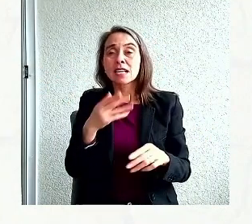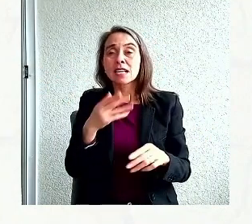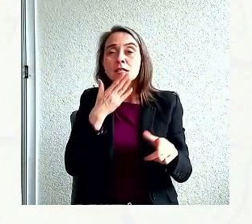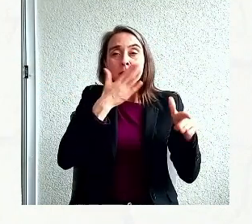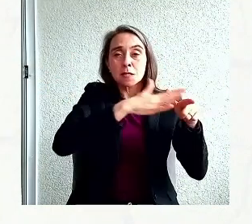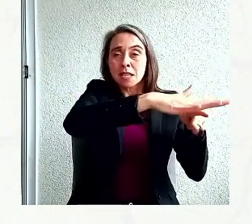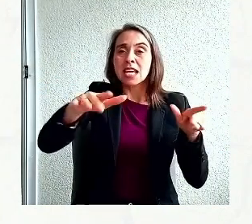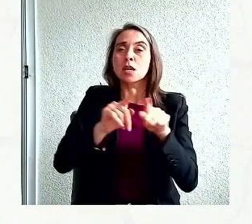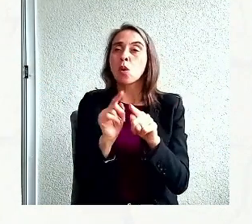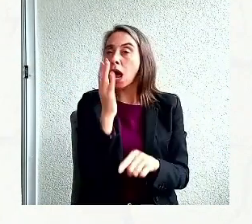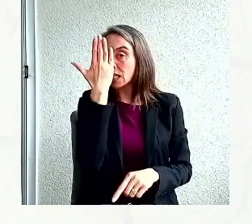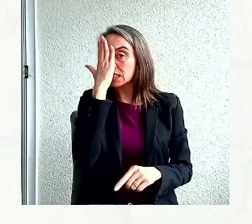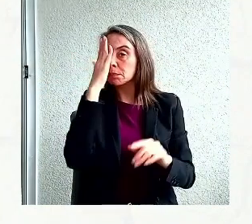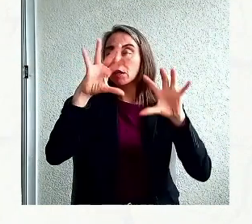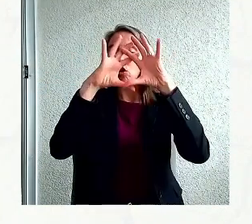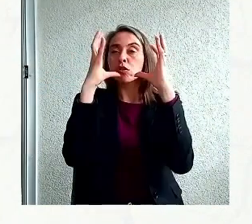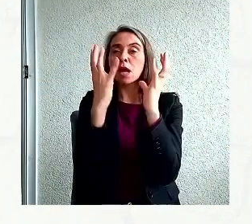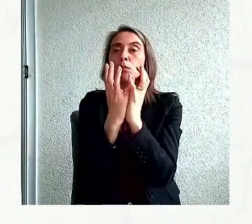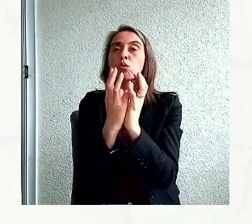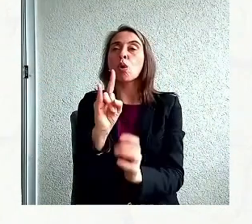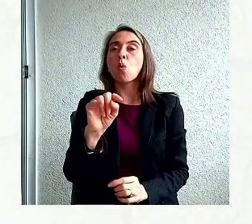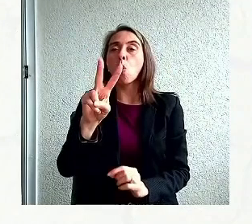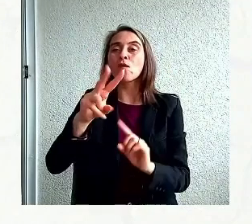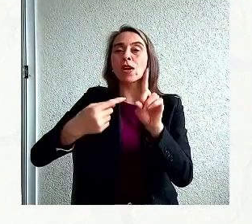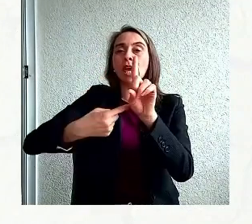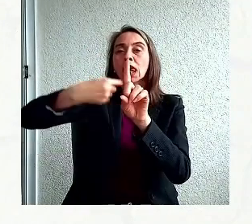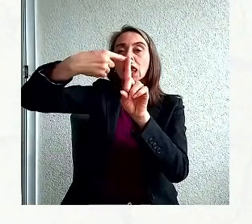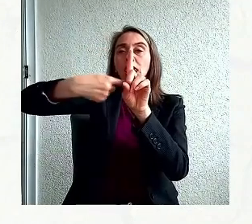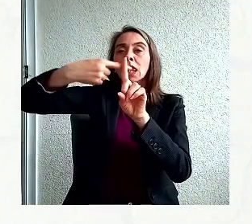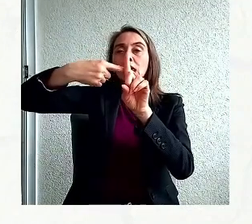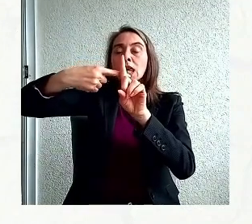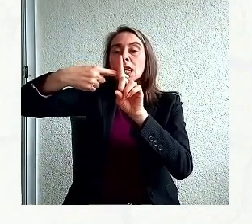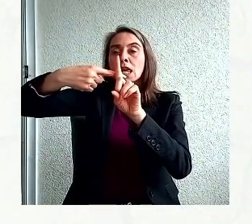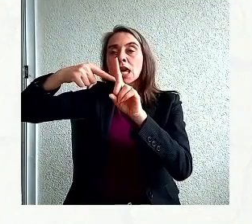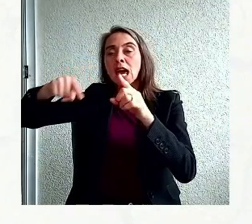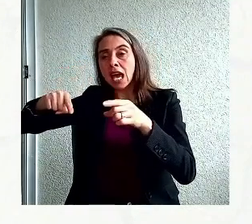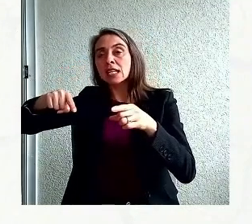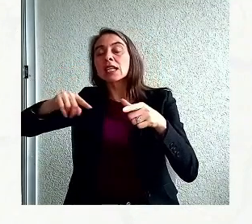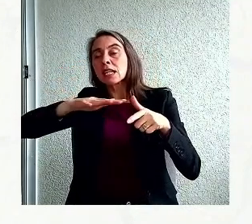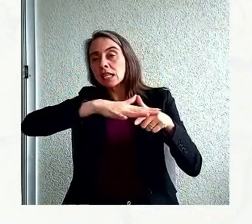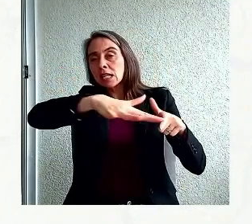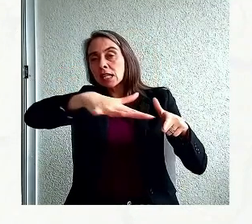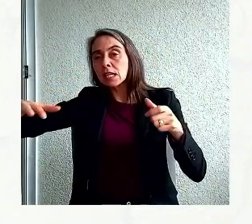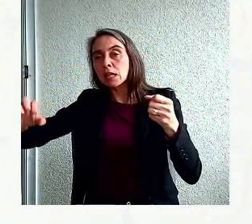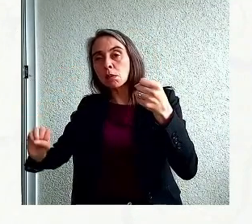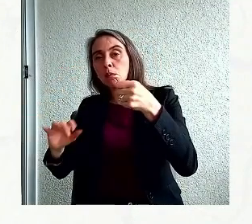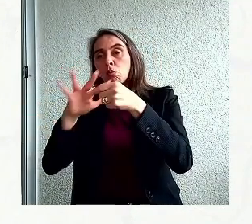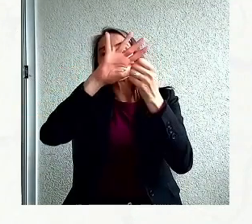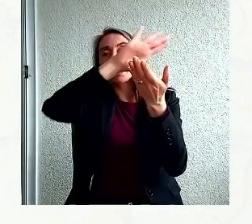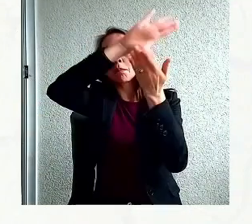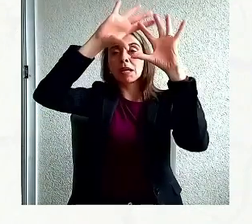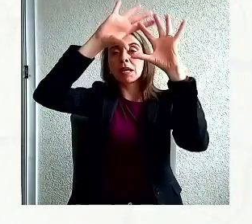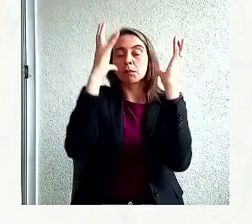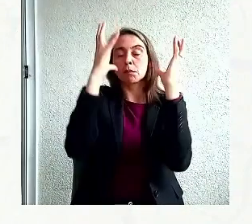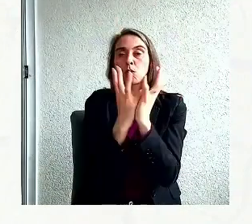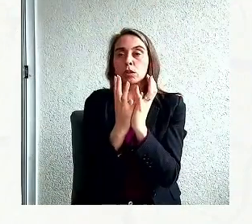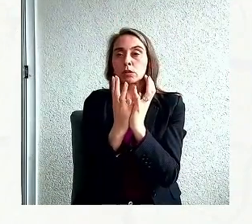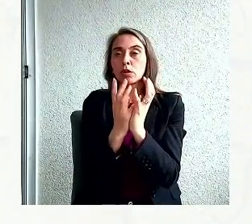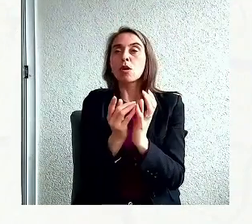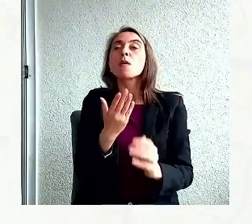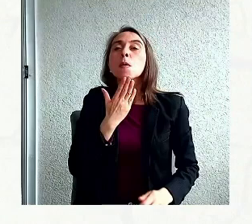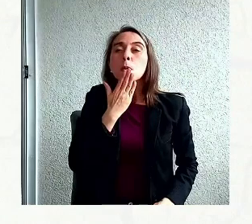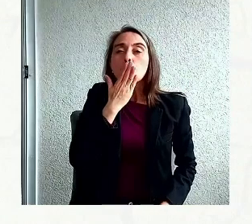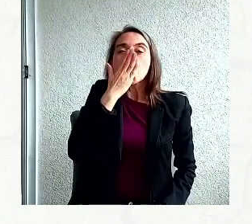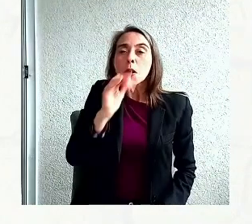del albedo, controlar parte de lo que es esta energía que llega al planeta. Se vio que entre el 2000